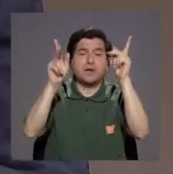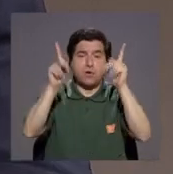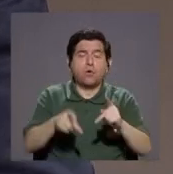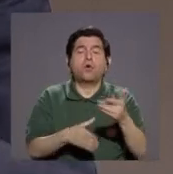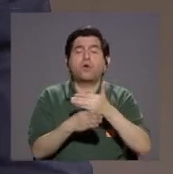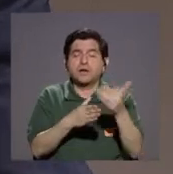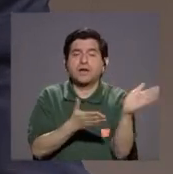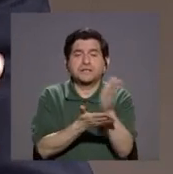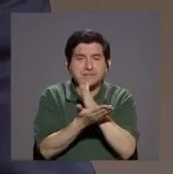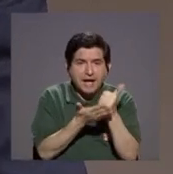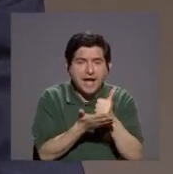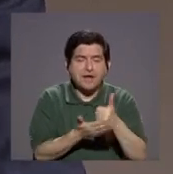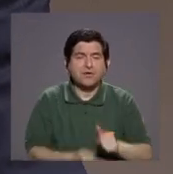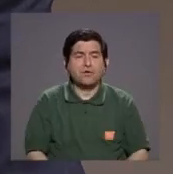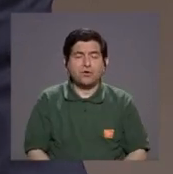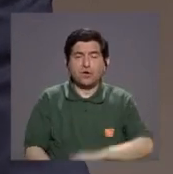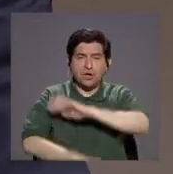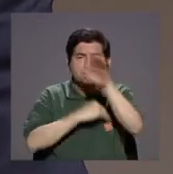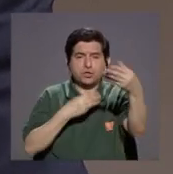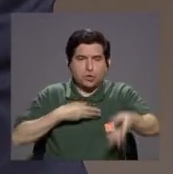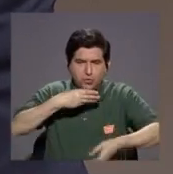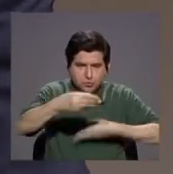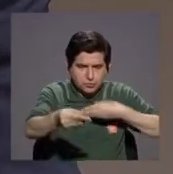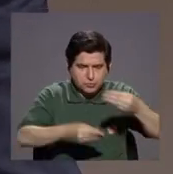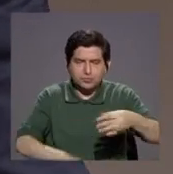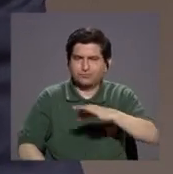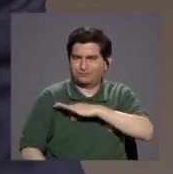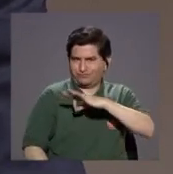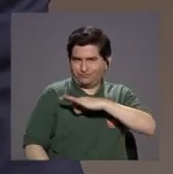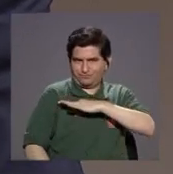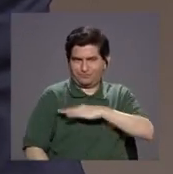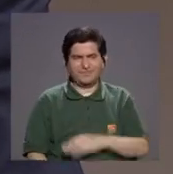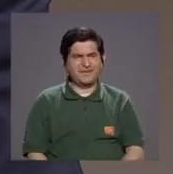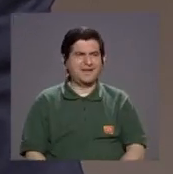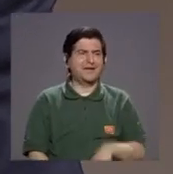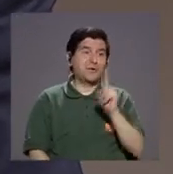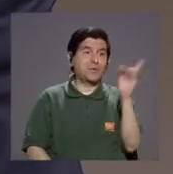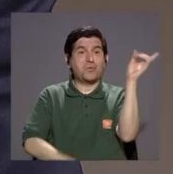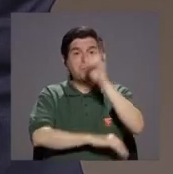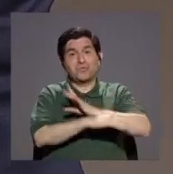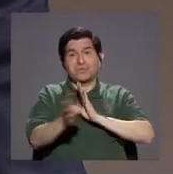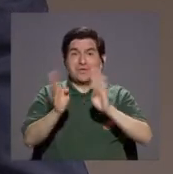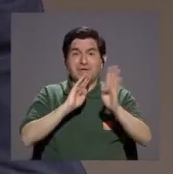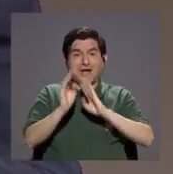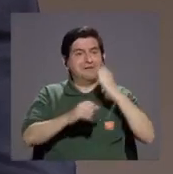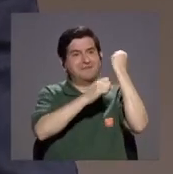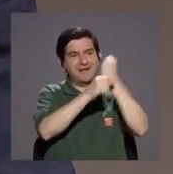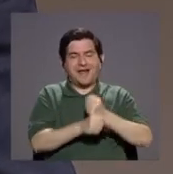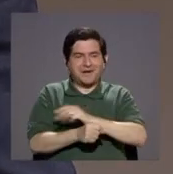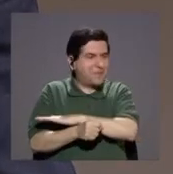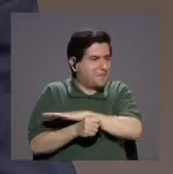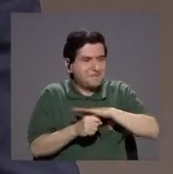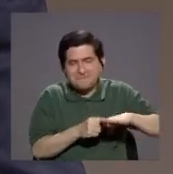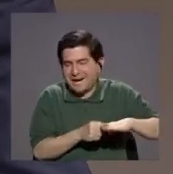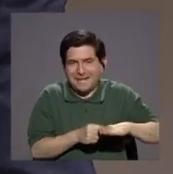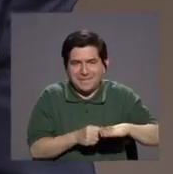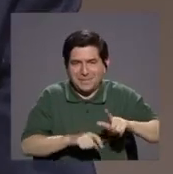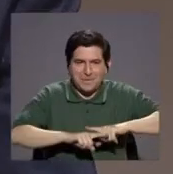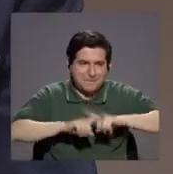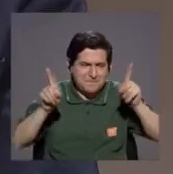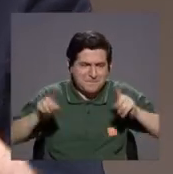comparten con uno y se van nutriendo entonces tal vez podemos hablar un día entero de la fundación pero es el rol de